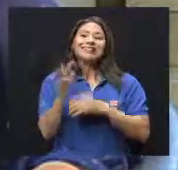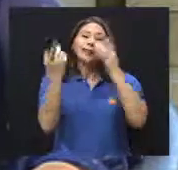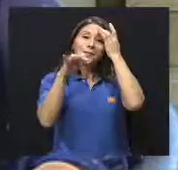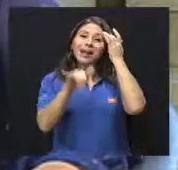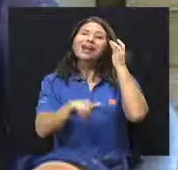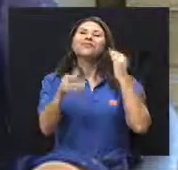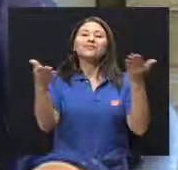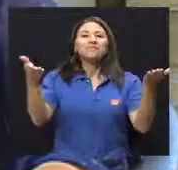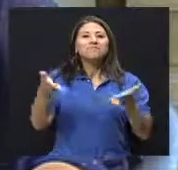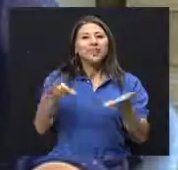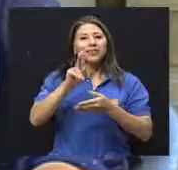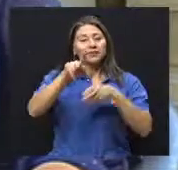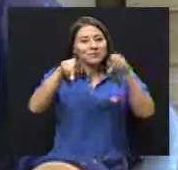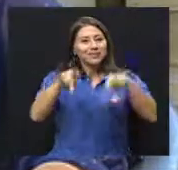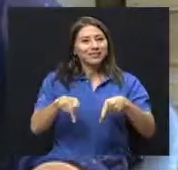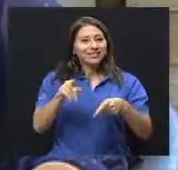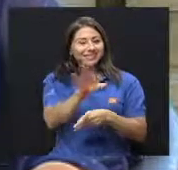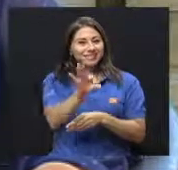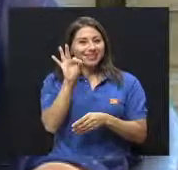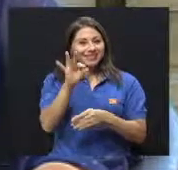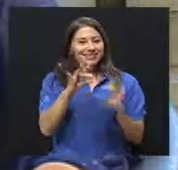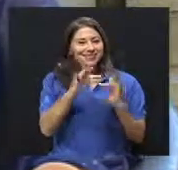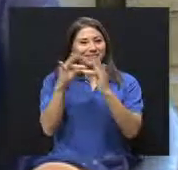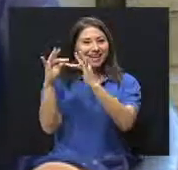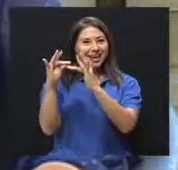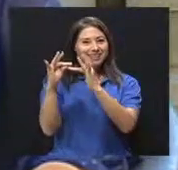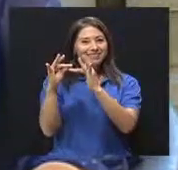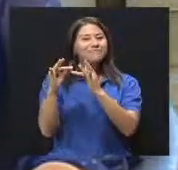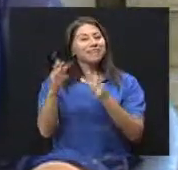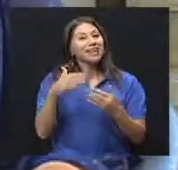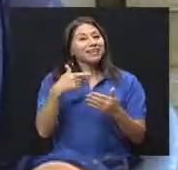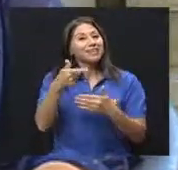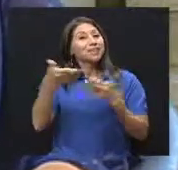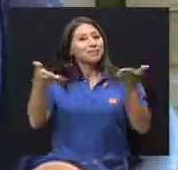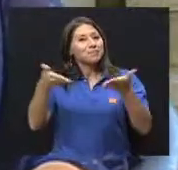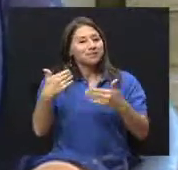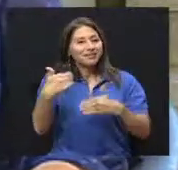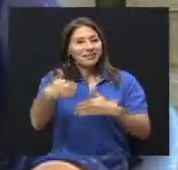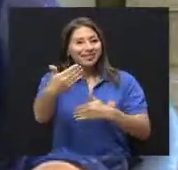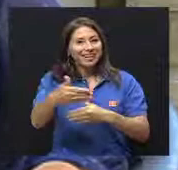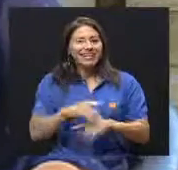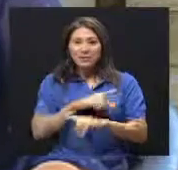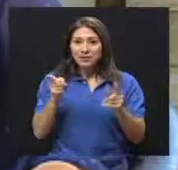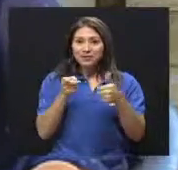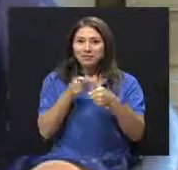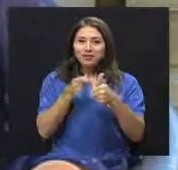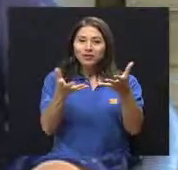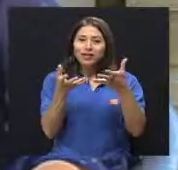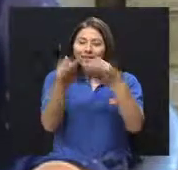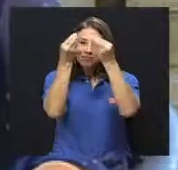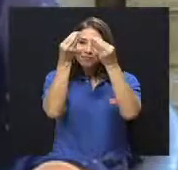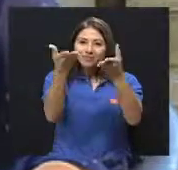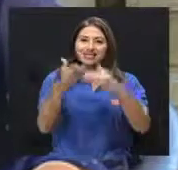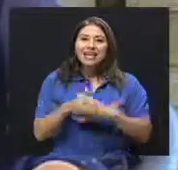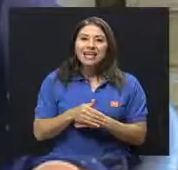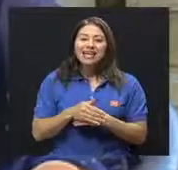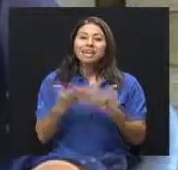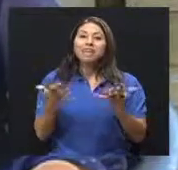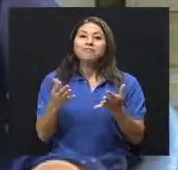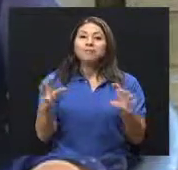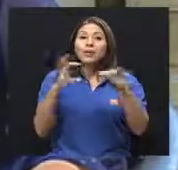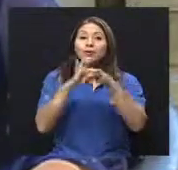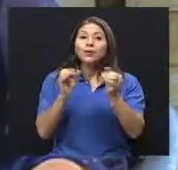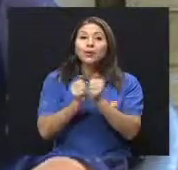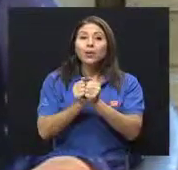Y para ello contamos con la presencia de dos invitados muy especiales a los cuales se los vamos a presentar más adelante, pero primero quiero comentarles